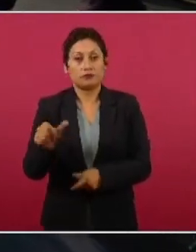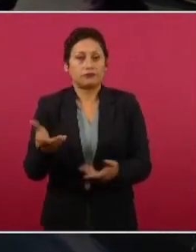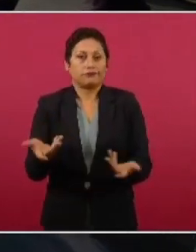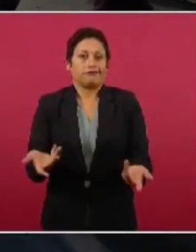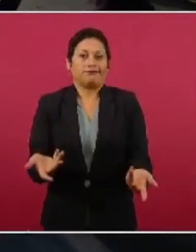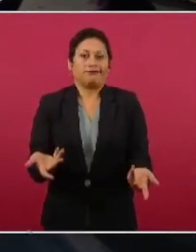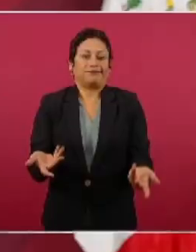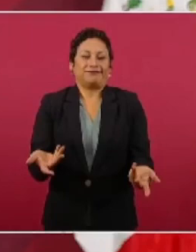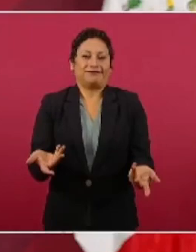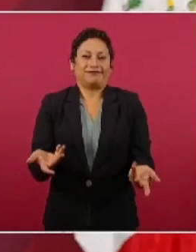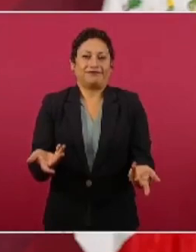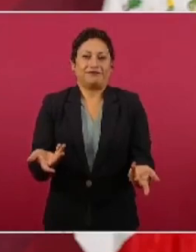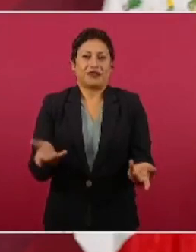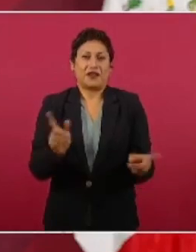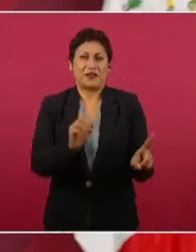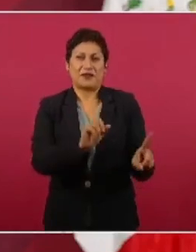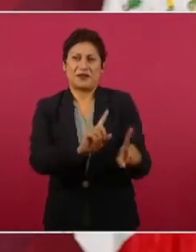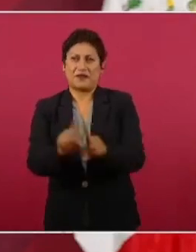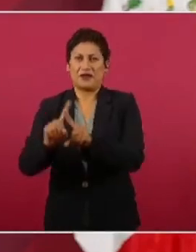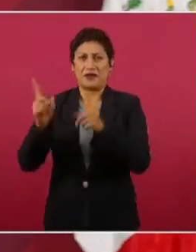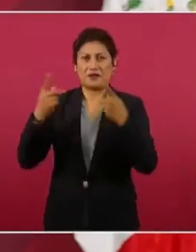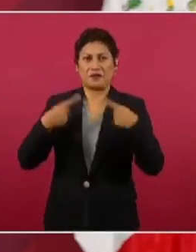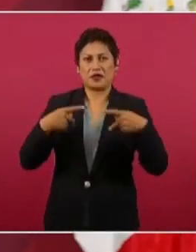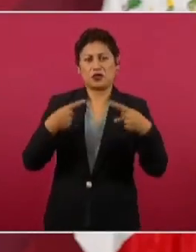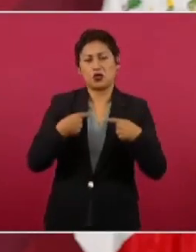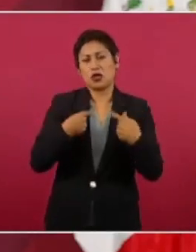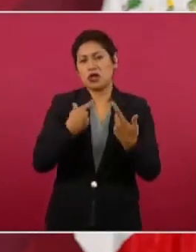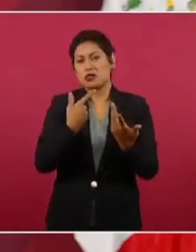Pero escritores,